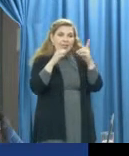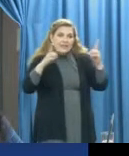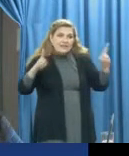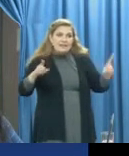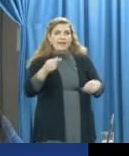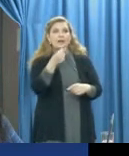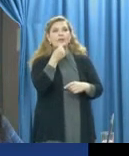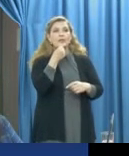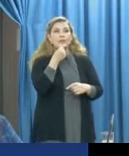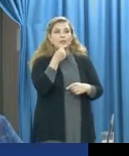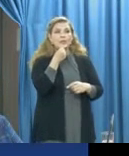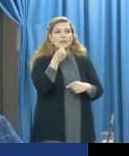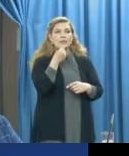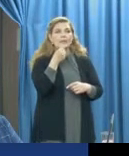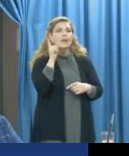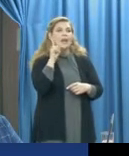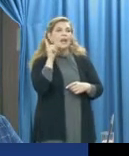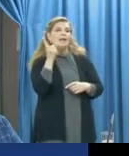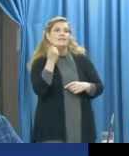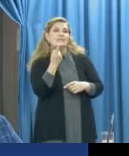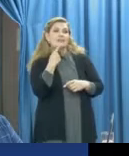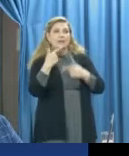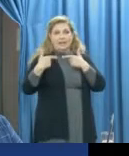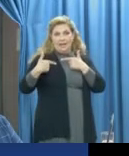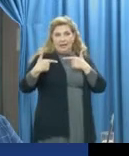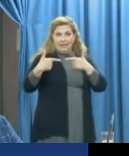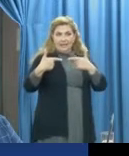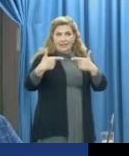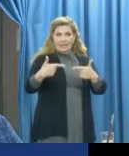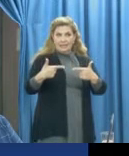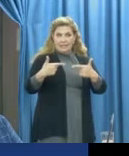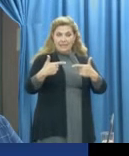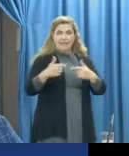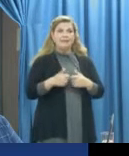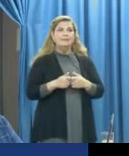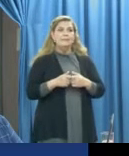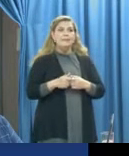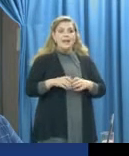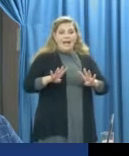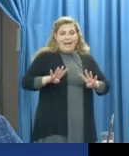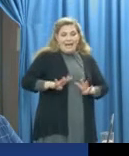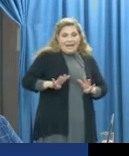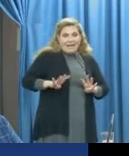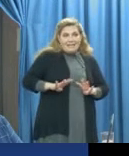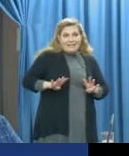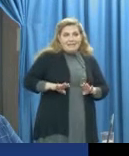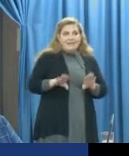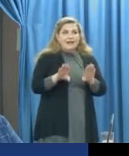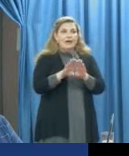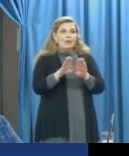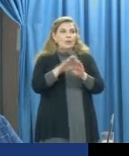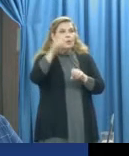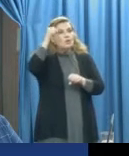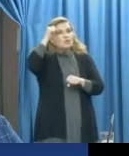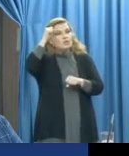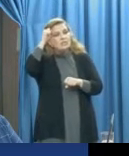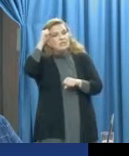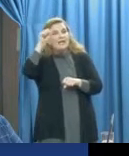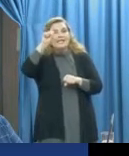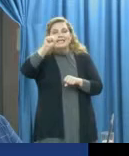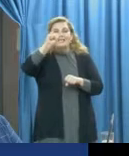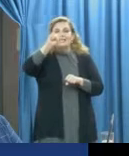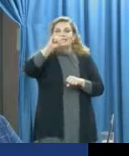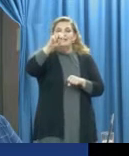niño, las sorderas de causa genética las clasifican como sindrómicas y como